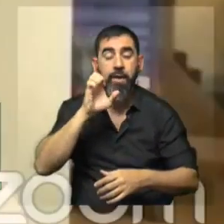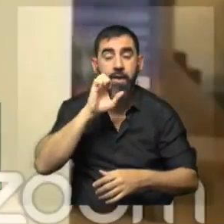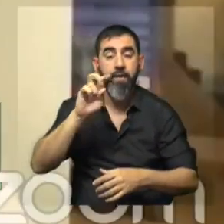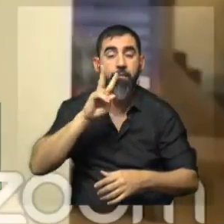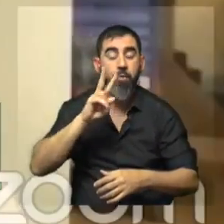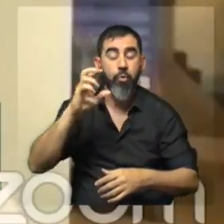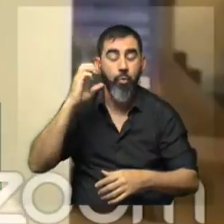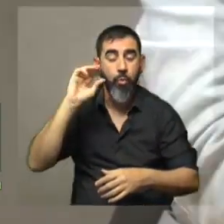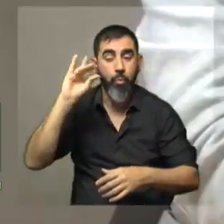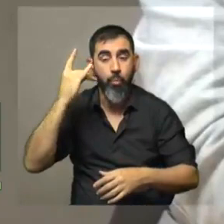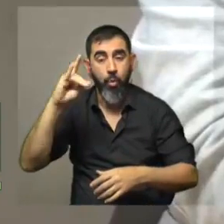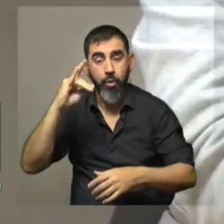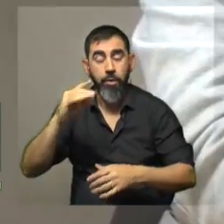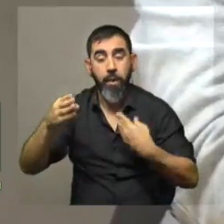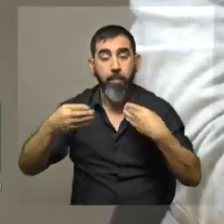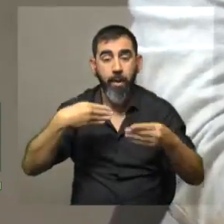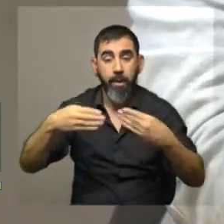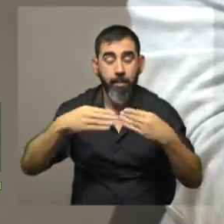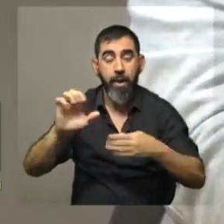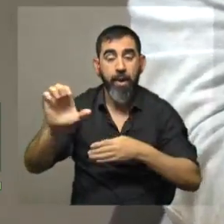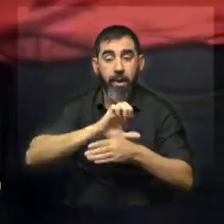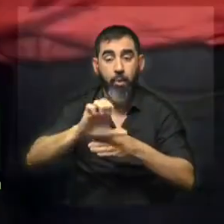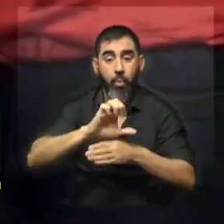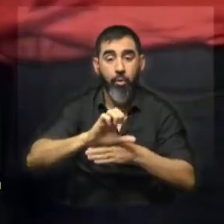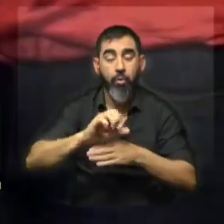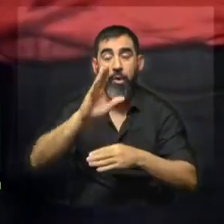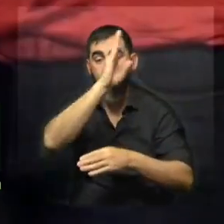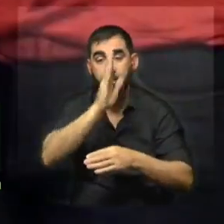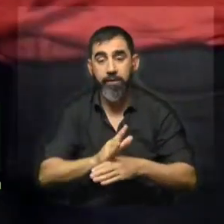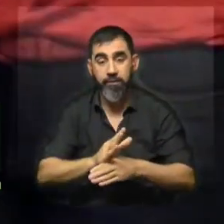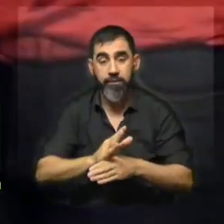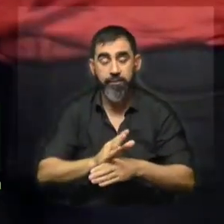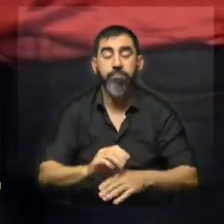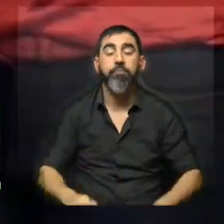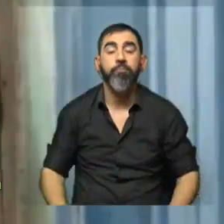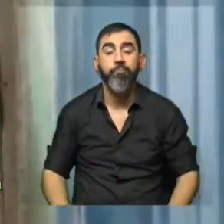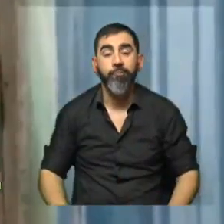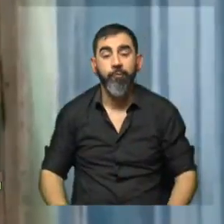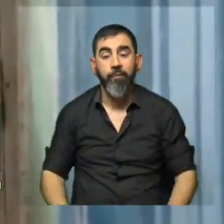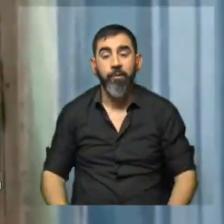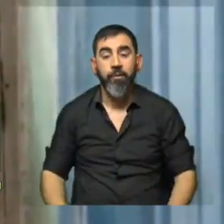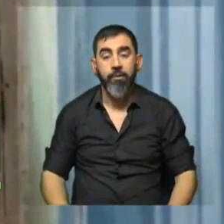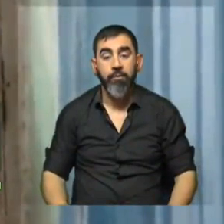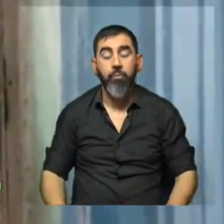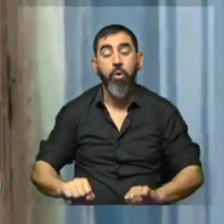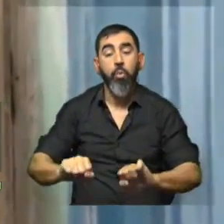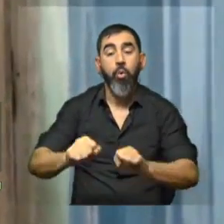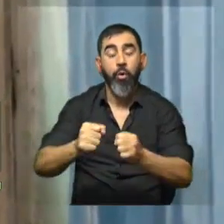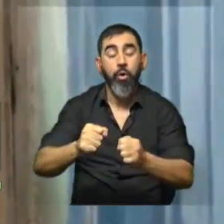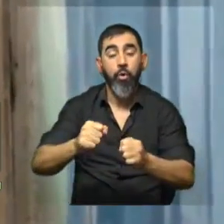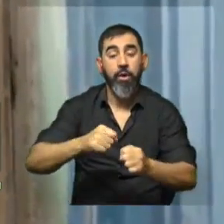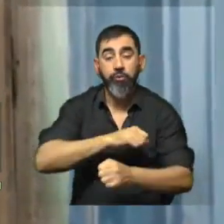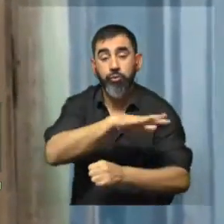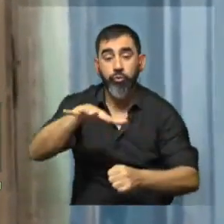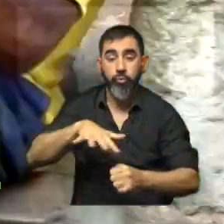Martín Torrijos de Panamá, Rafael Correa de Ecuador y Dilma Rousseff de Brasil, entre otros. A raíz del bloqueo, la sociedad